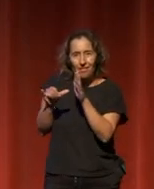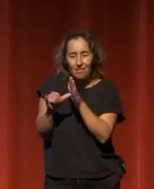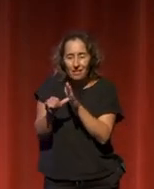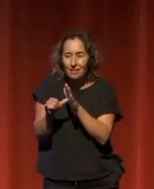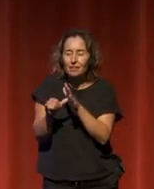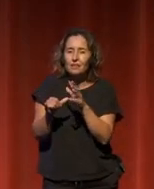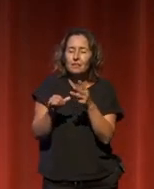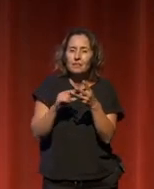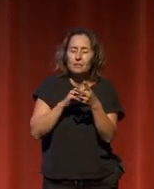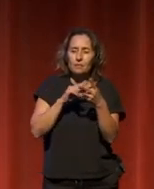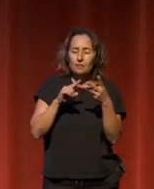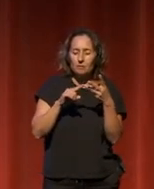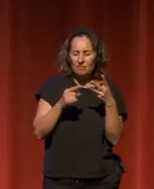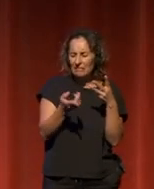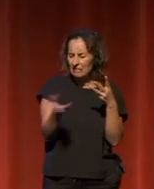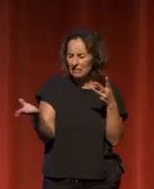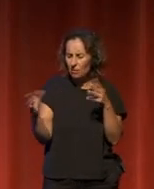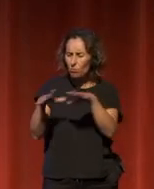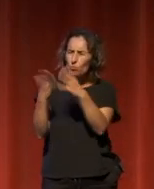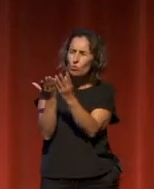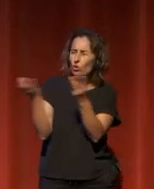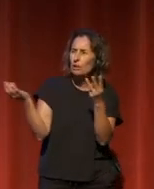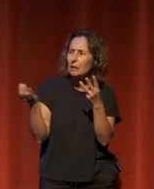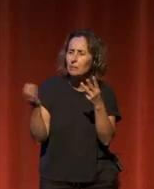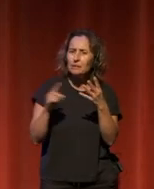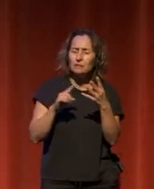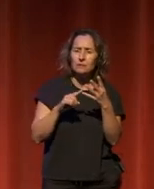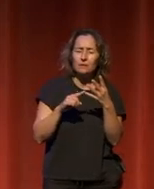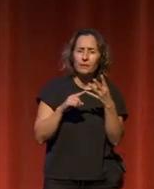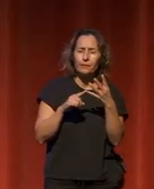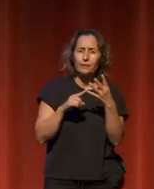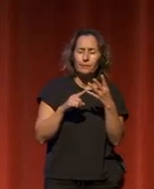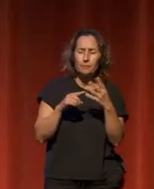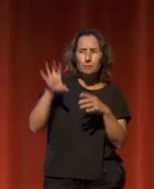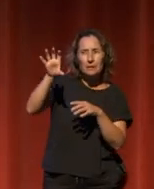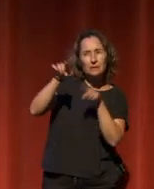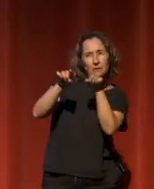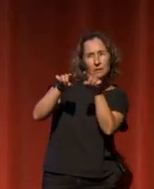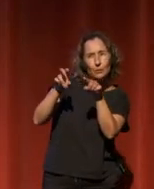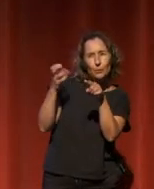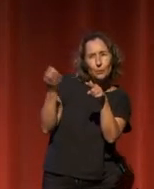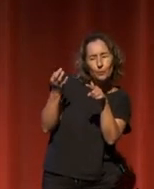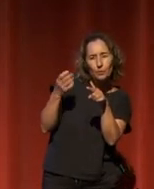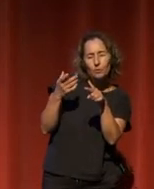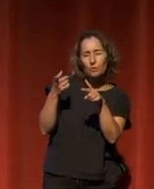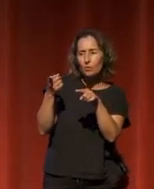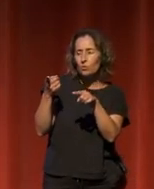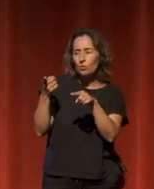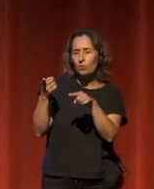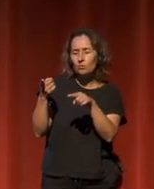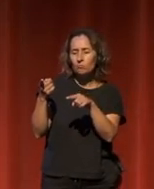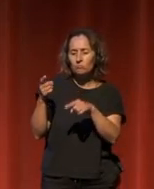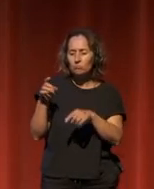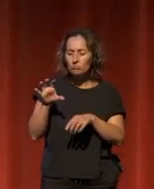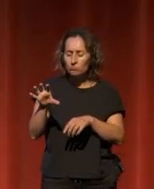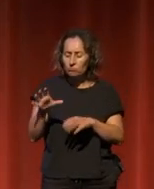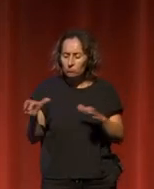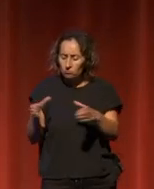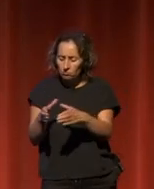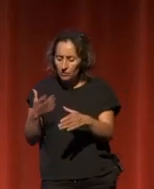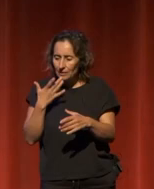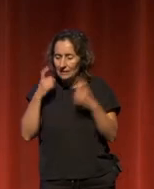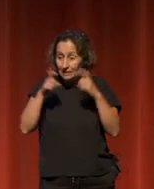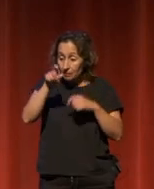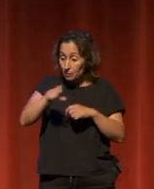personas saber lo que está ocurriendo en el mundo lo que está en aquel país lo que está ocurriendo en la comunidad eh ser